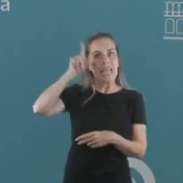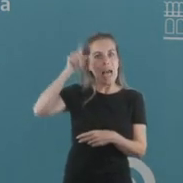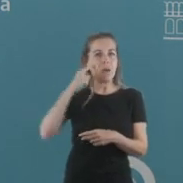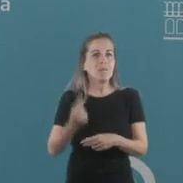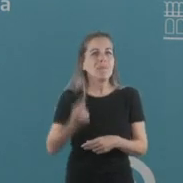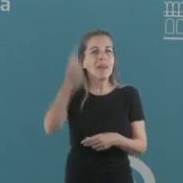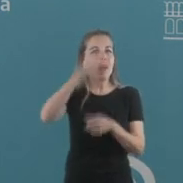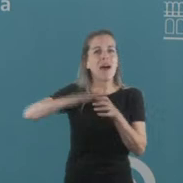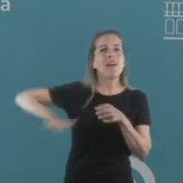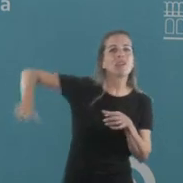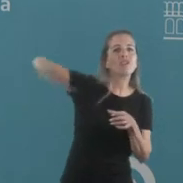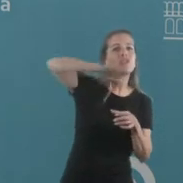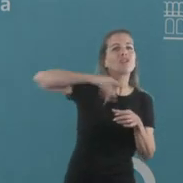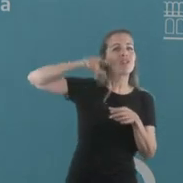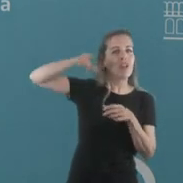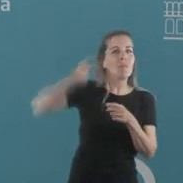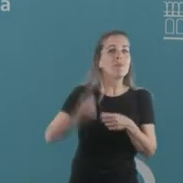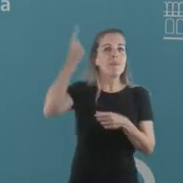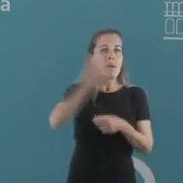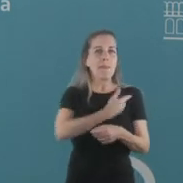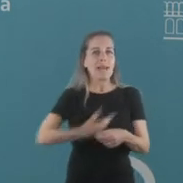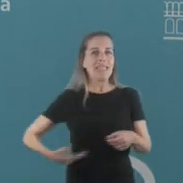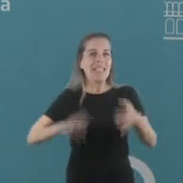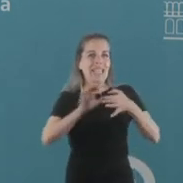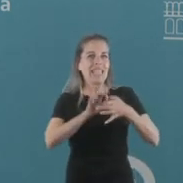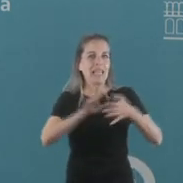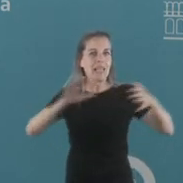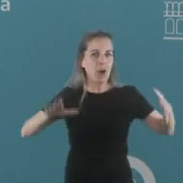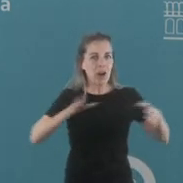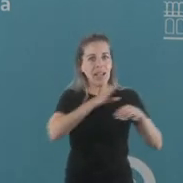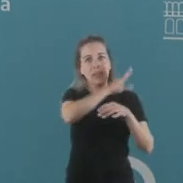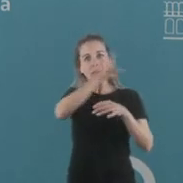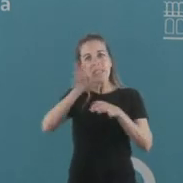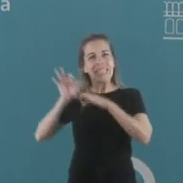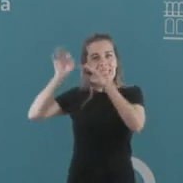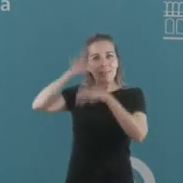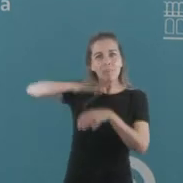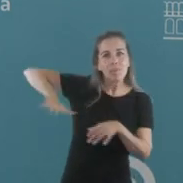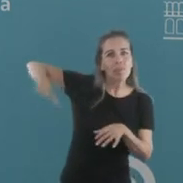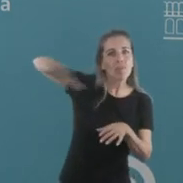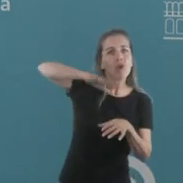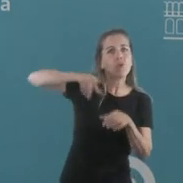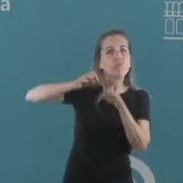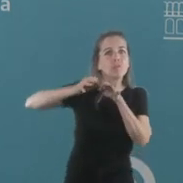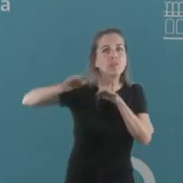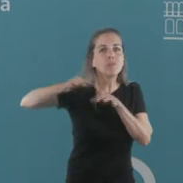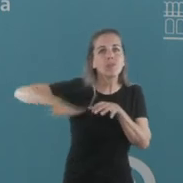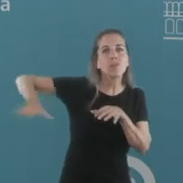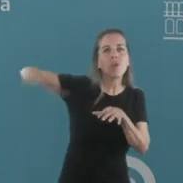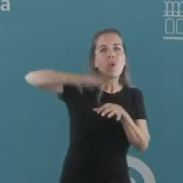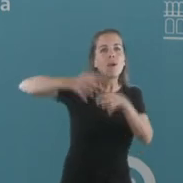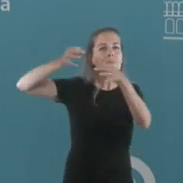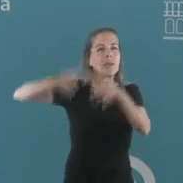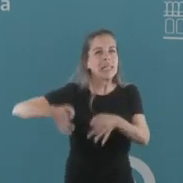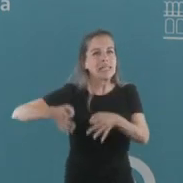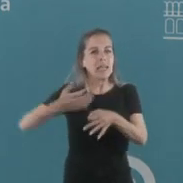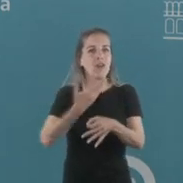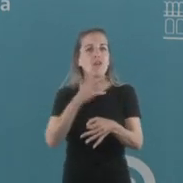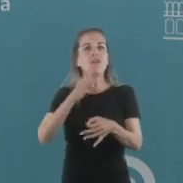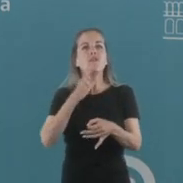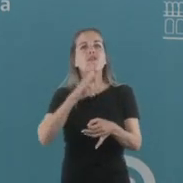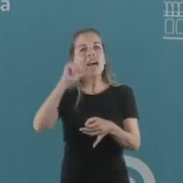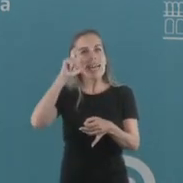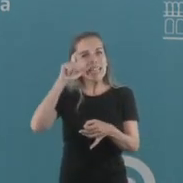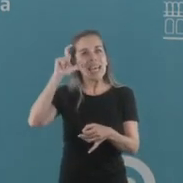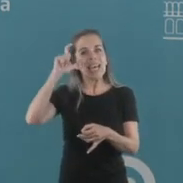de que un presidente democrático llega a esta Fuerte Esperanza, pero no es que llegó solamente y que la noticia es que llegó históricamente